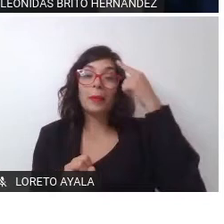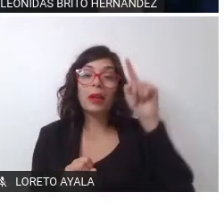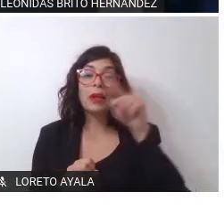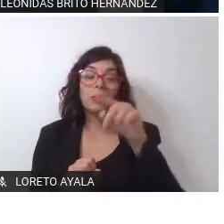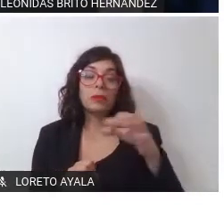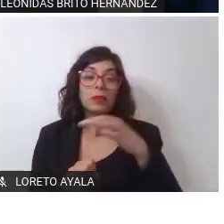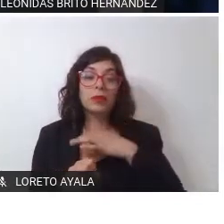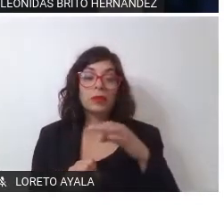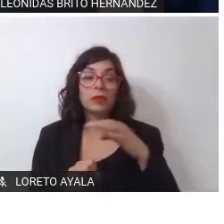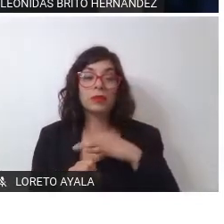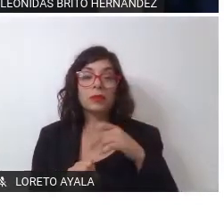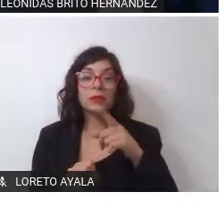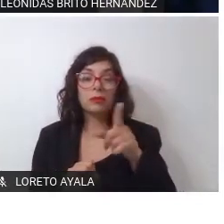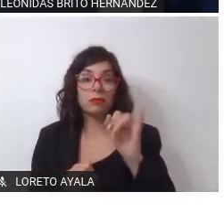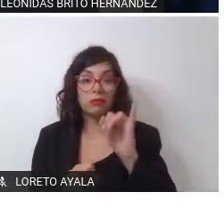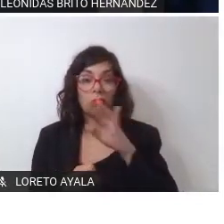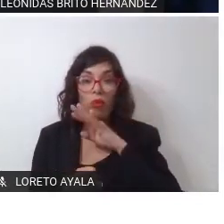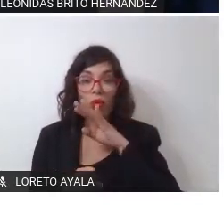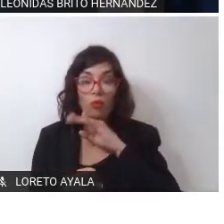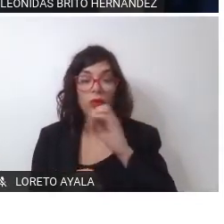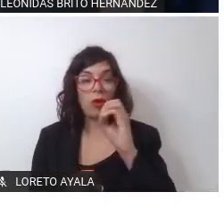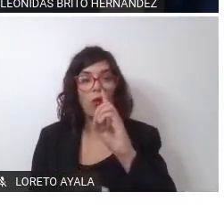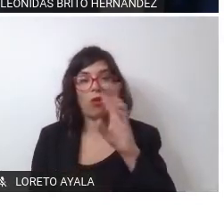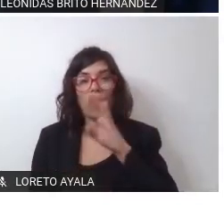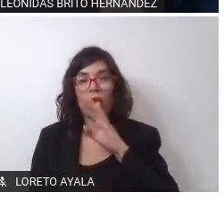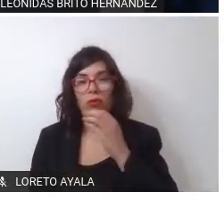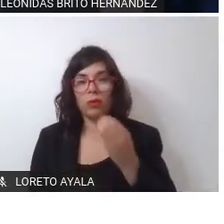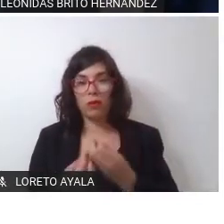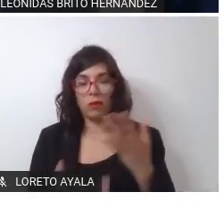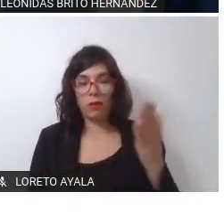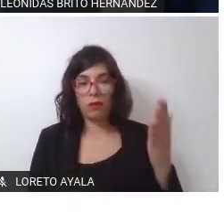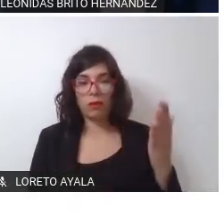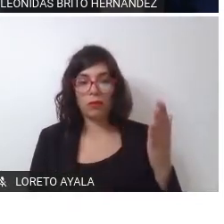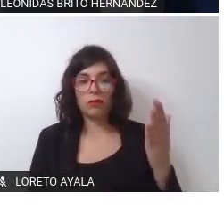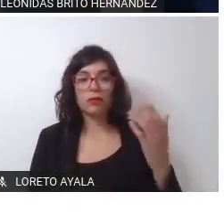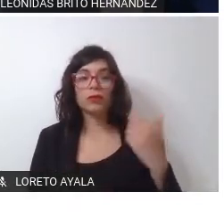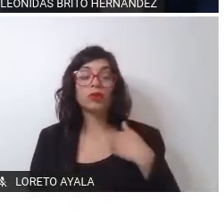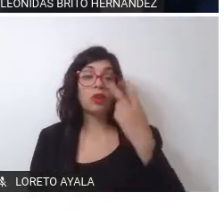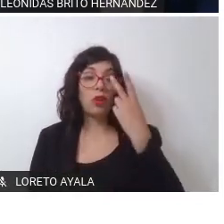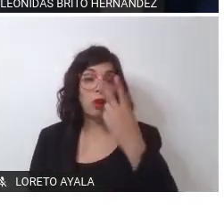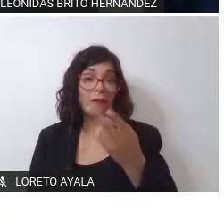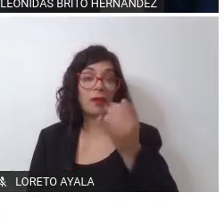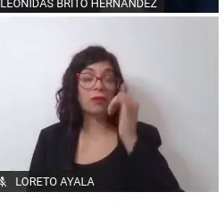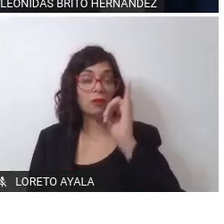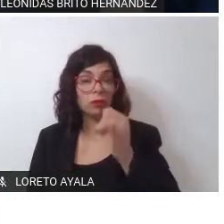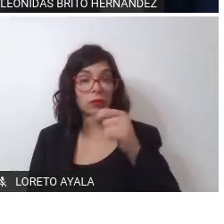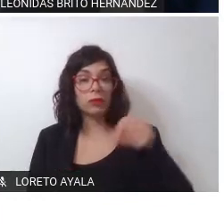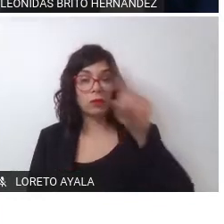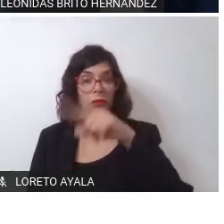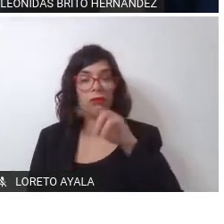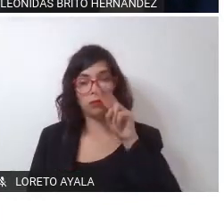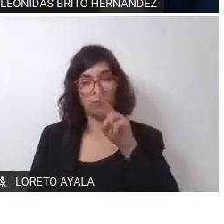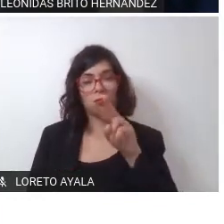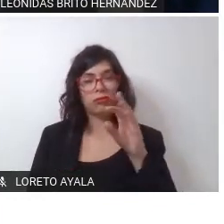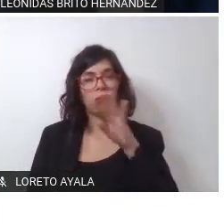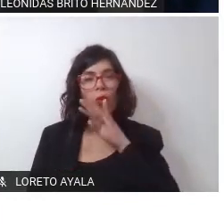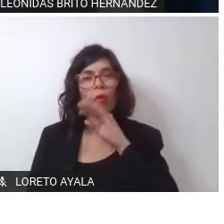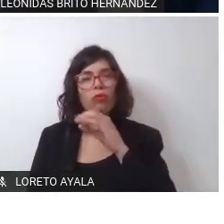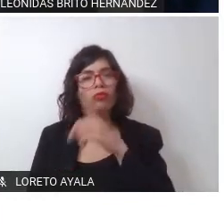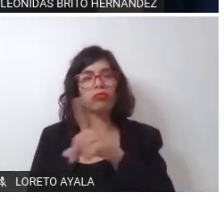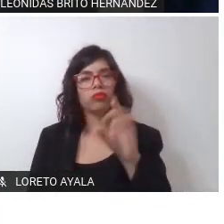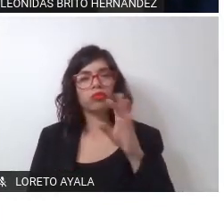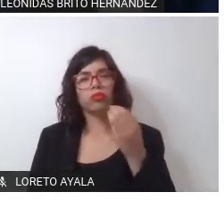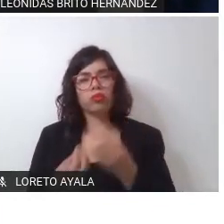esto es tan común o no es tan común. Yo veo en la provincia que es común que tengan mucho material